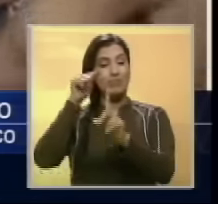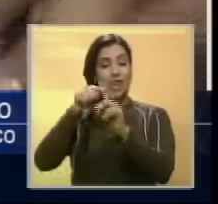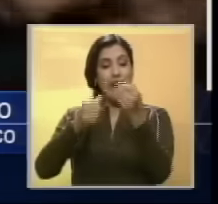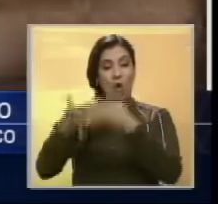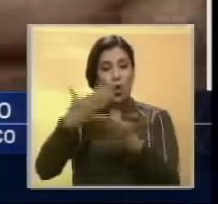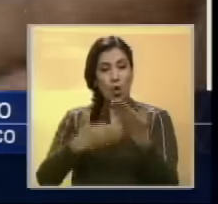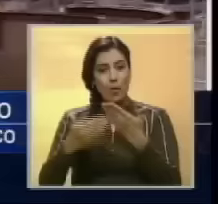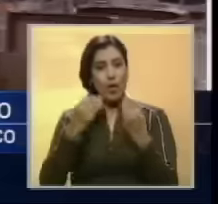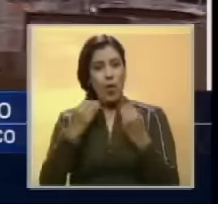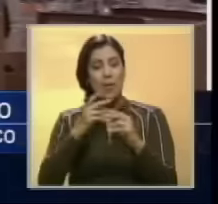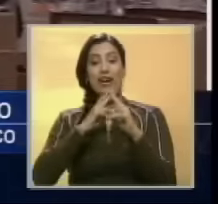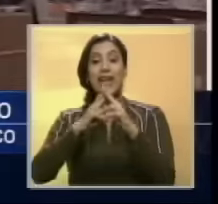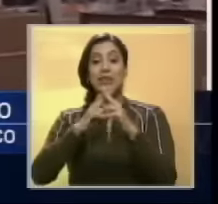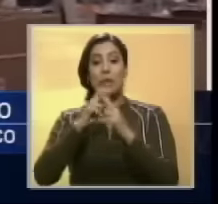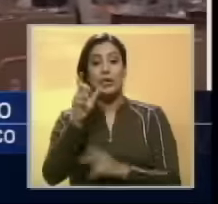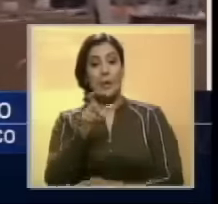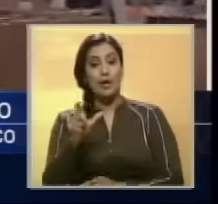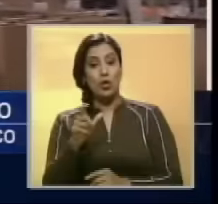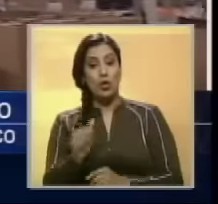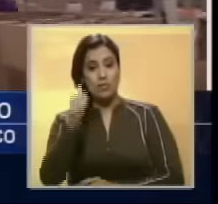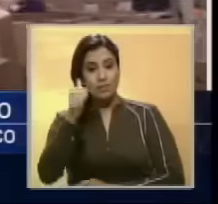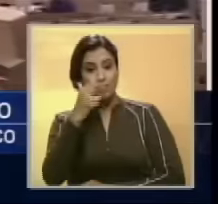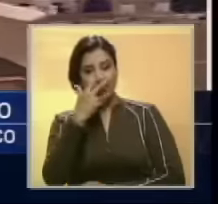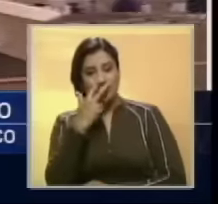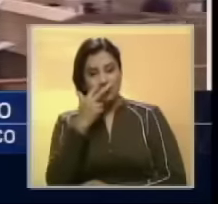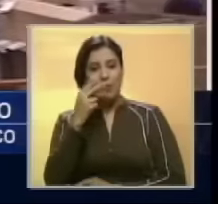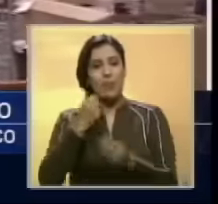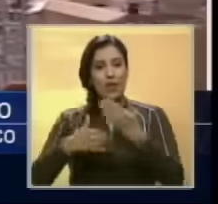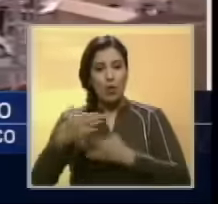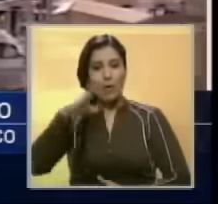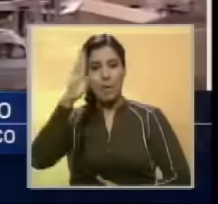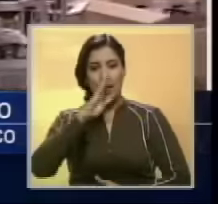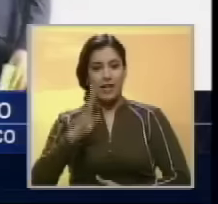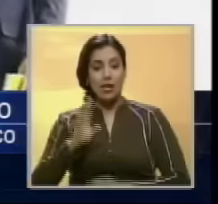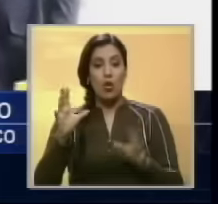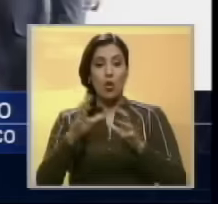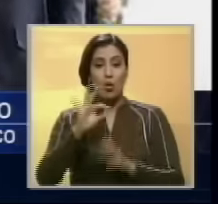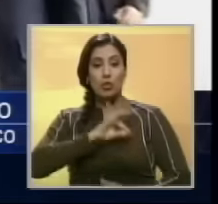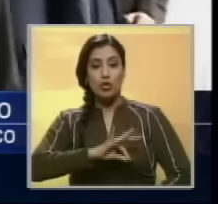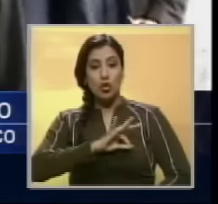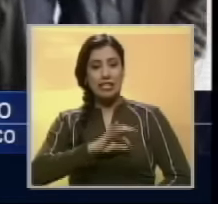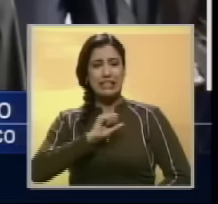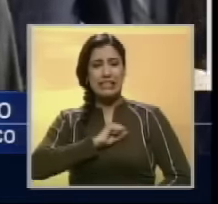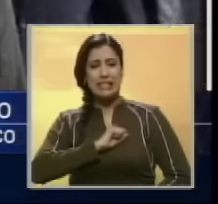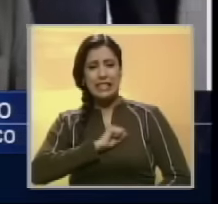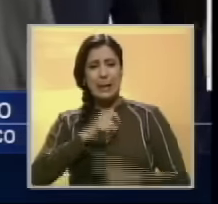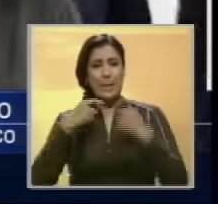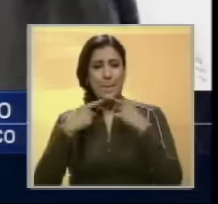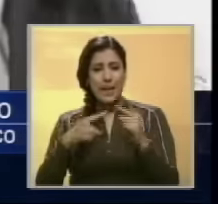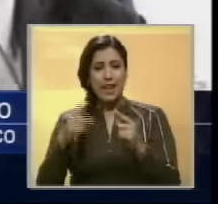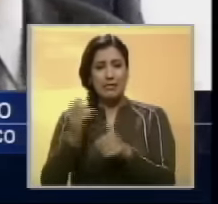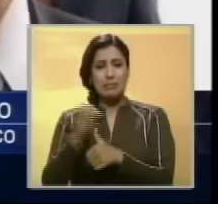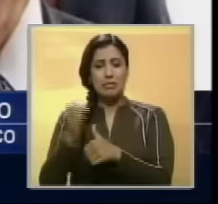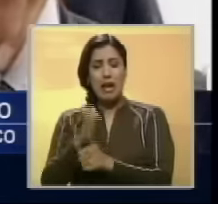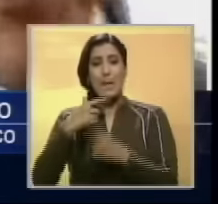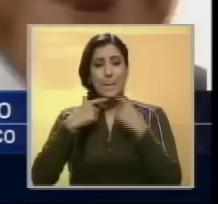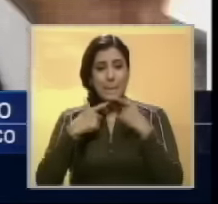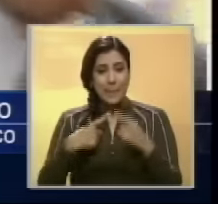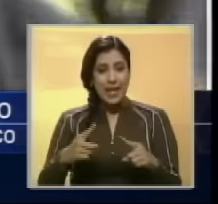economía con dar respuesta a los sectores más postergados de la economía brasileña los sectores sociales que temen la pérdida de conquistas y la